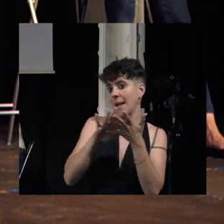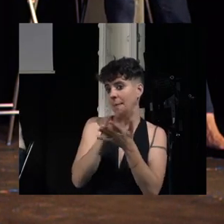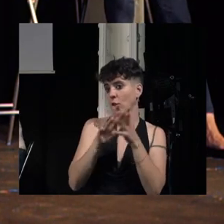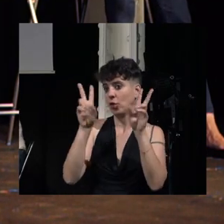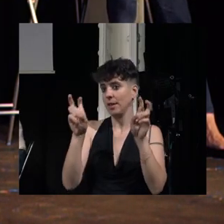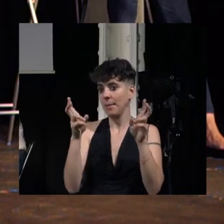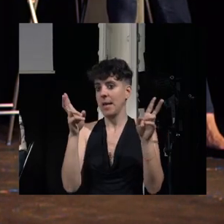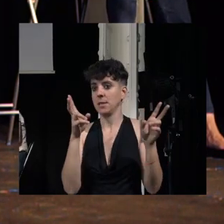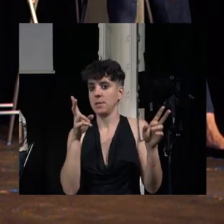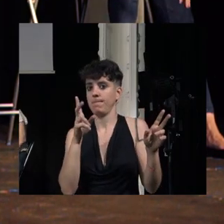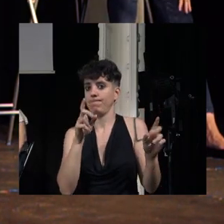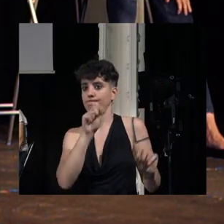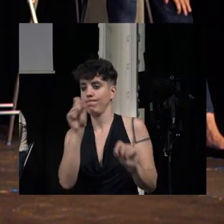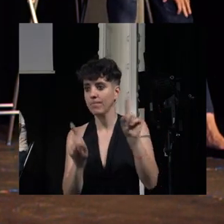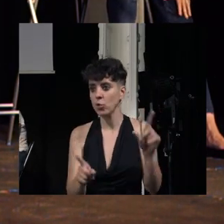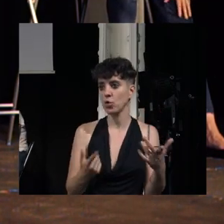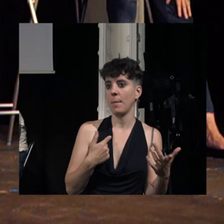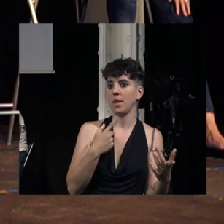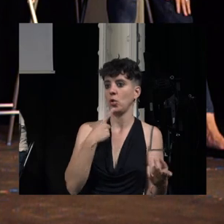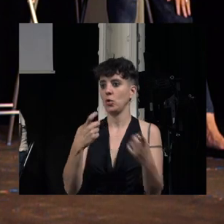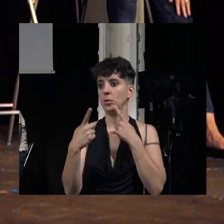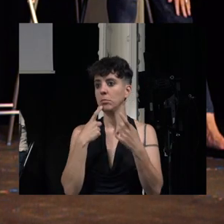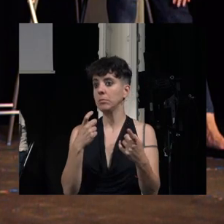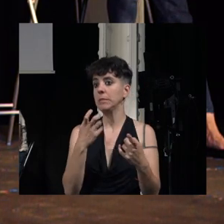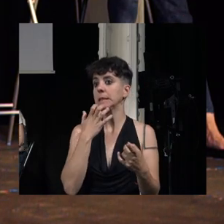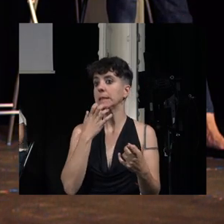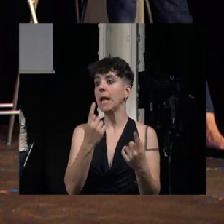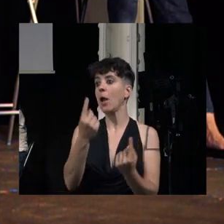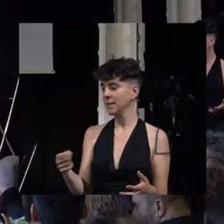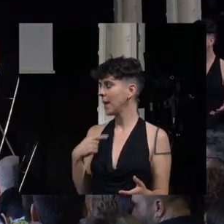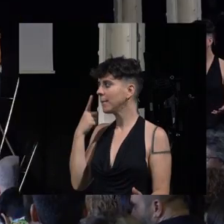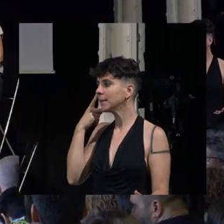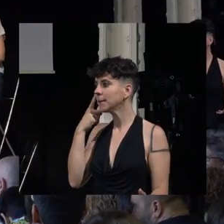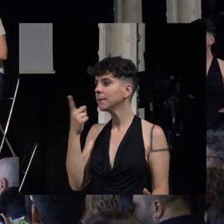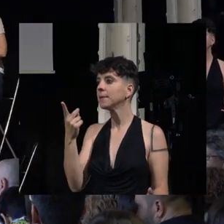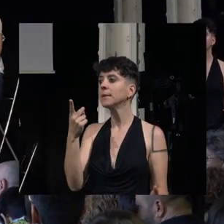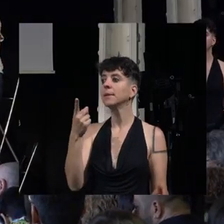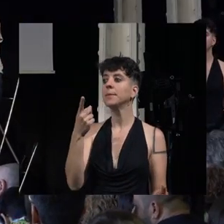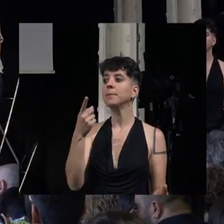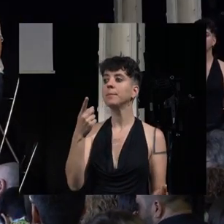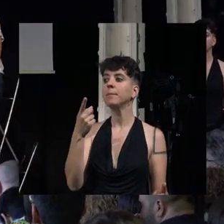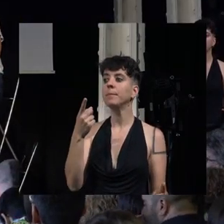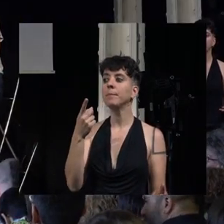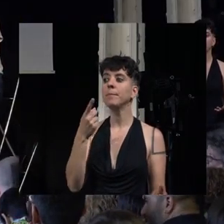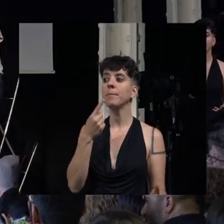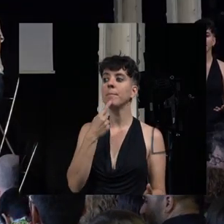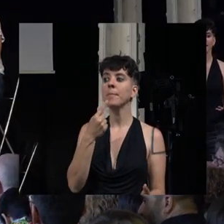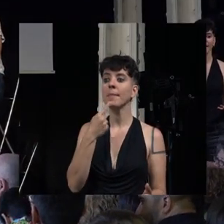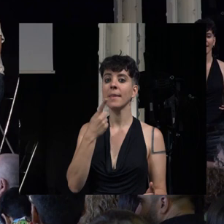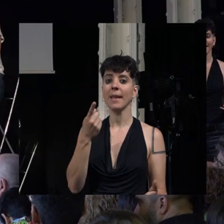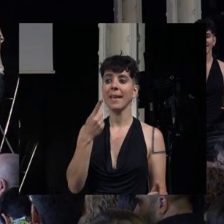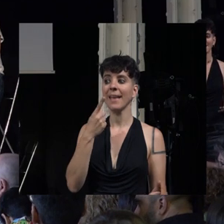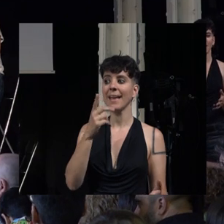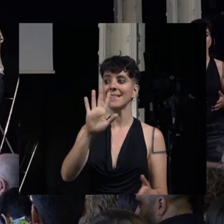cuestionamiento. Si alguien quiere empezar. Bueno, nada, estaba con los saludos